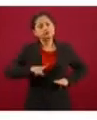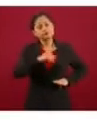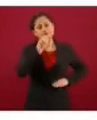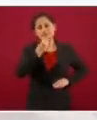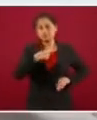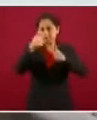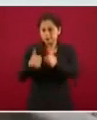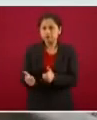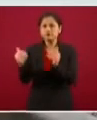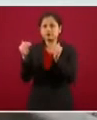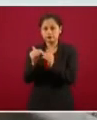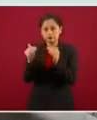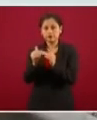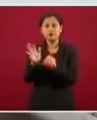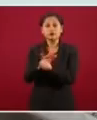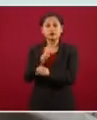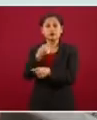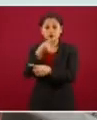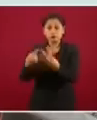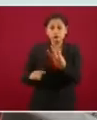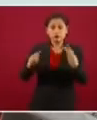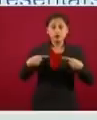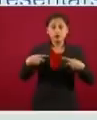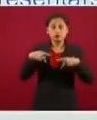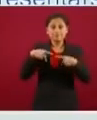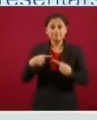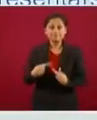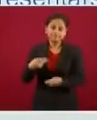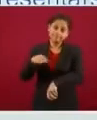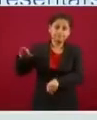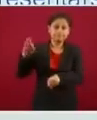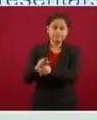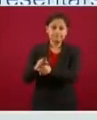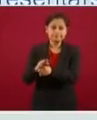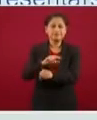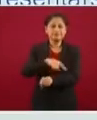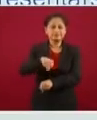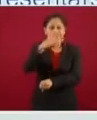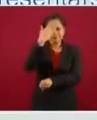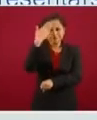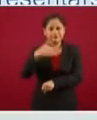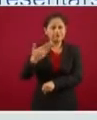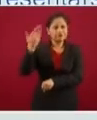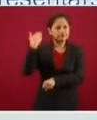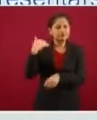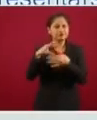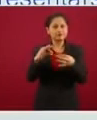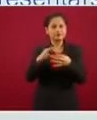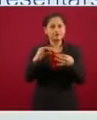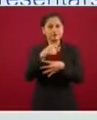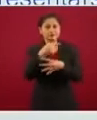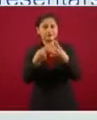proteger directamente a las personas en estas condiciones, que, como lo hemos explicado repetidamente, son los elementos que hacen